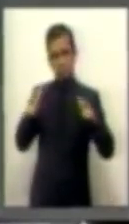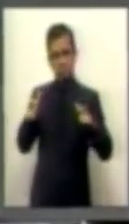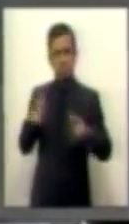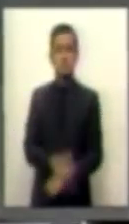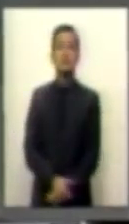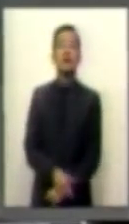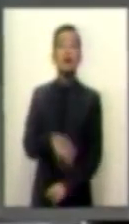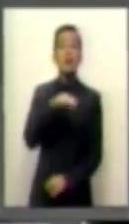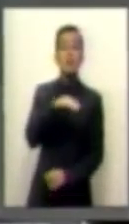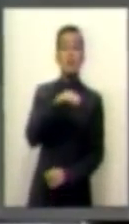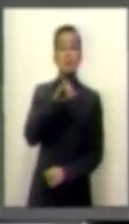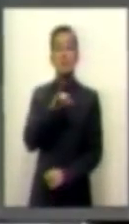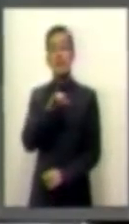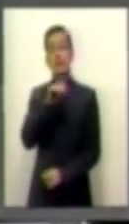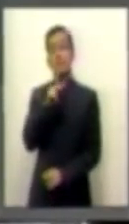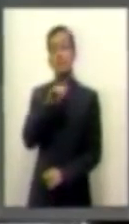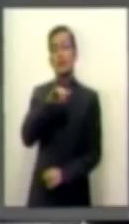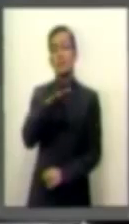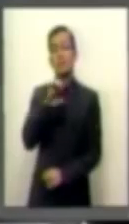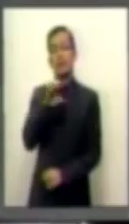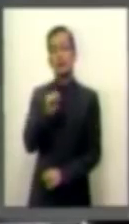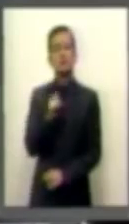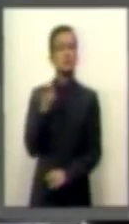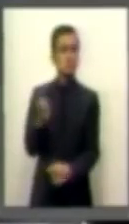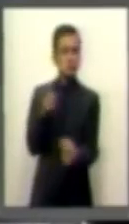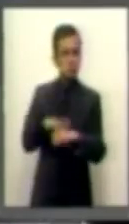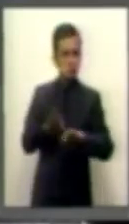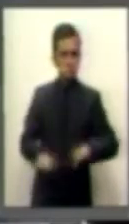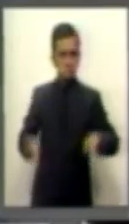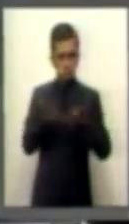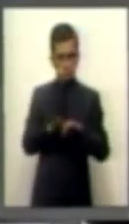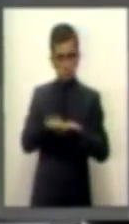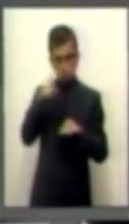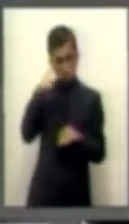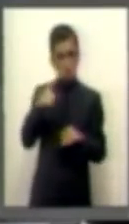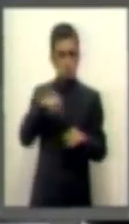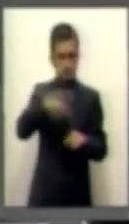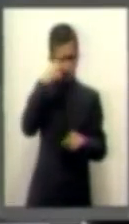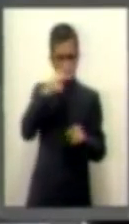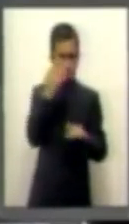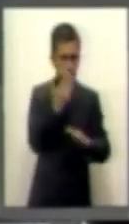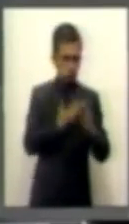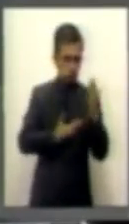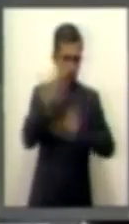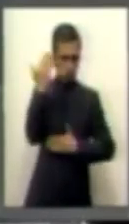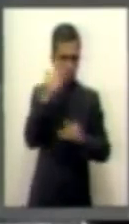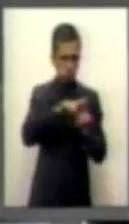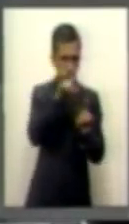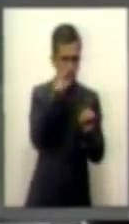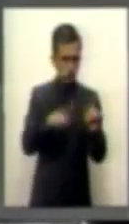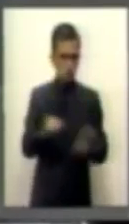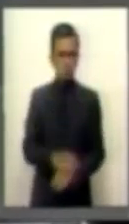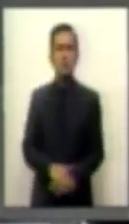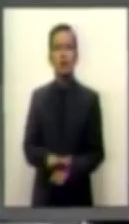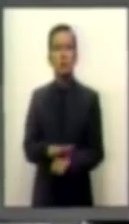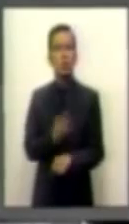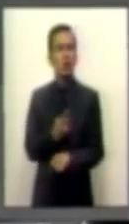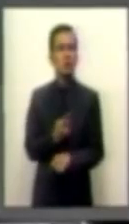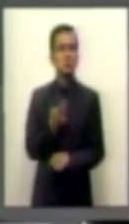son un elemento fundamental en el desarrollo económico de méxico porque constituyen la columna